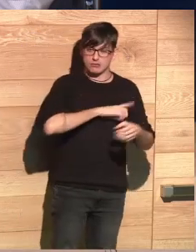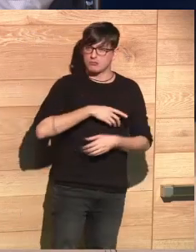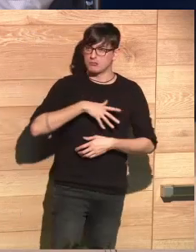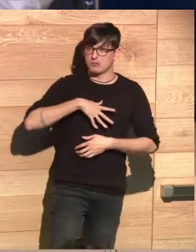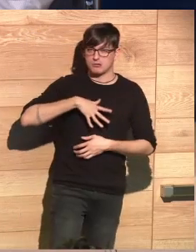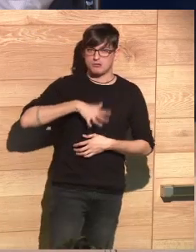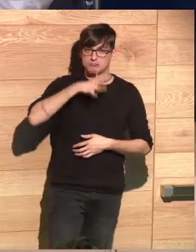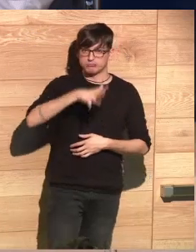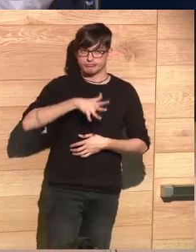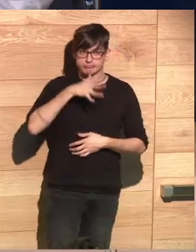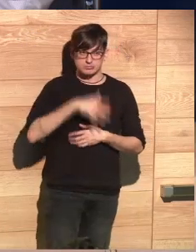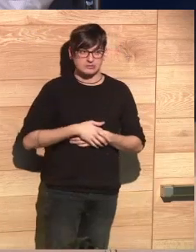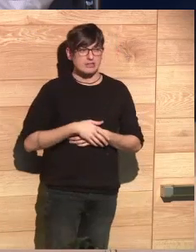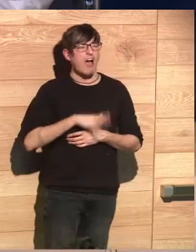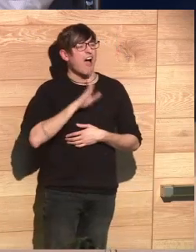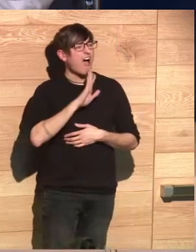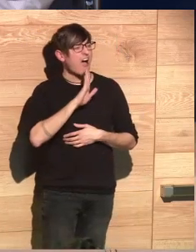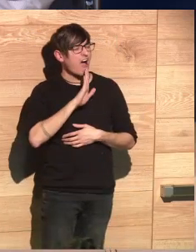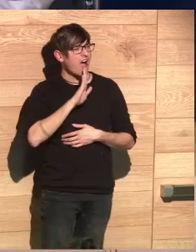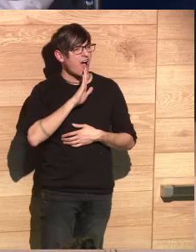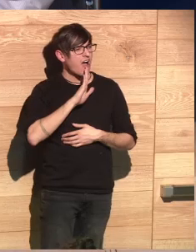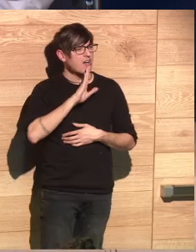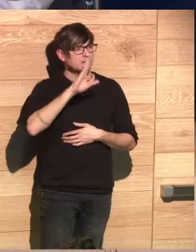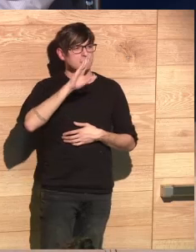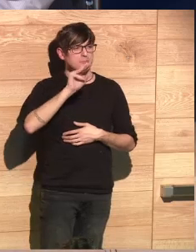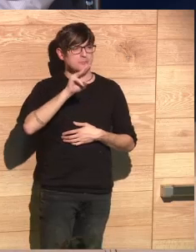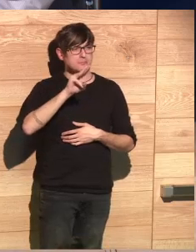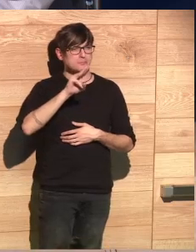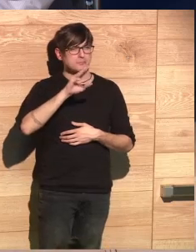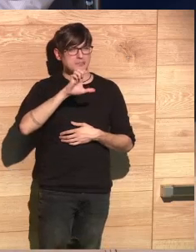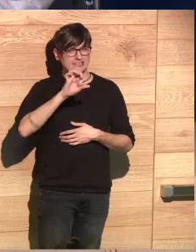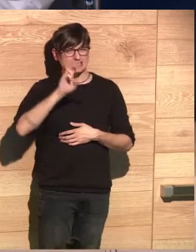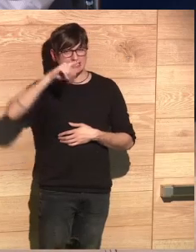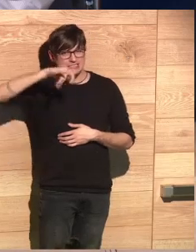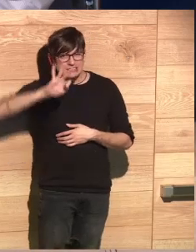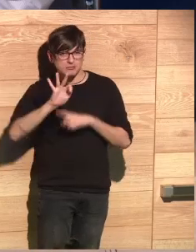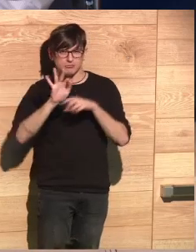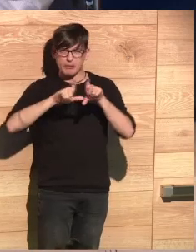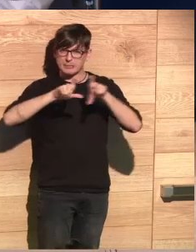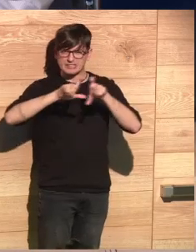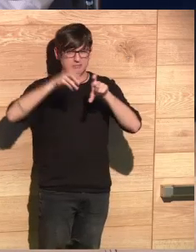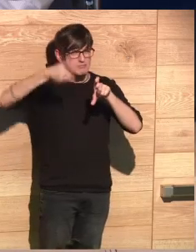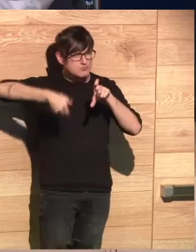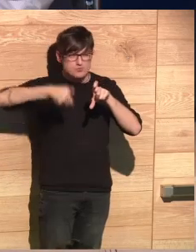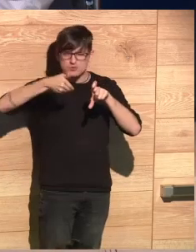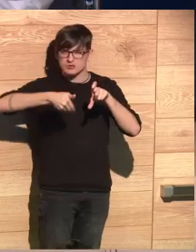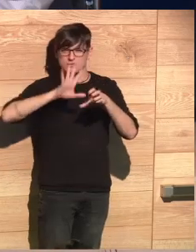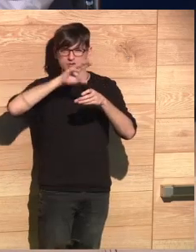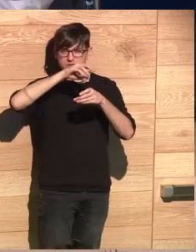antes has mencionado, Miguel, a Tencent, que es una gran empresa, que es una de las más importantes en el sector de los